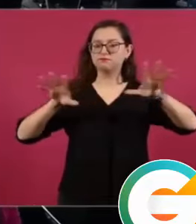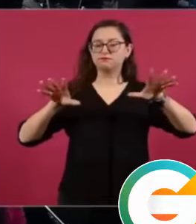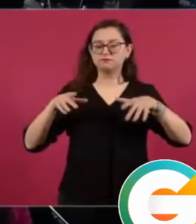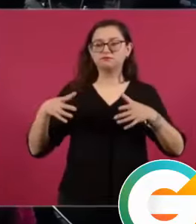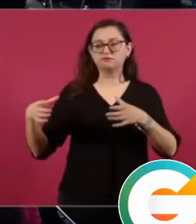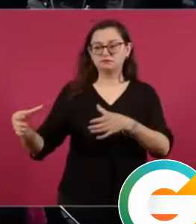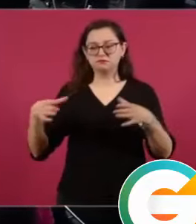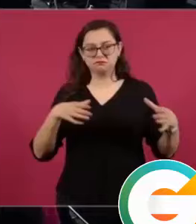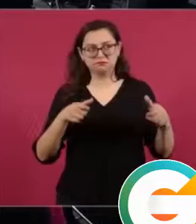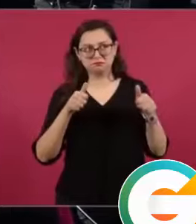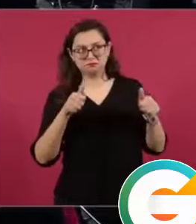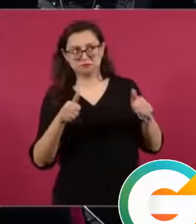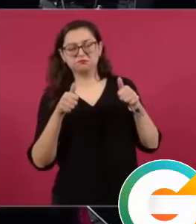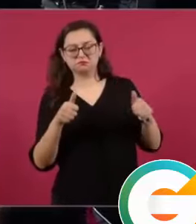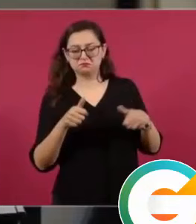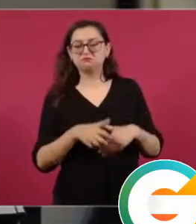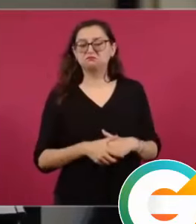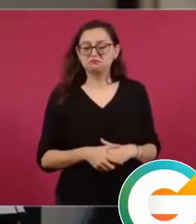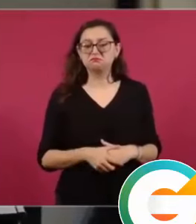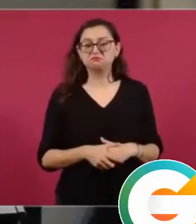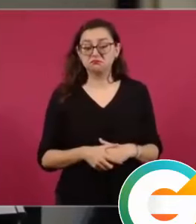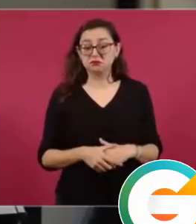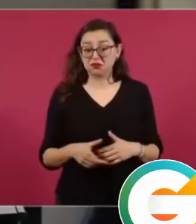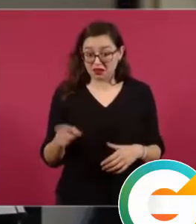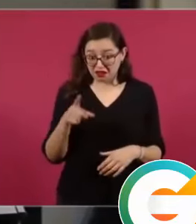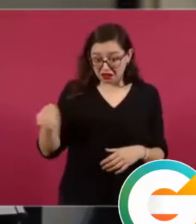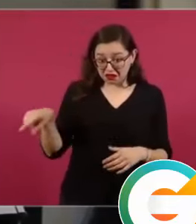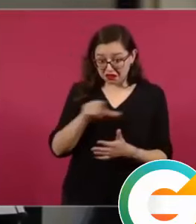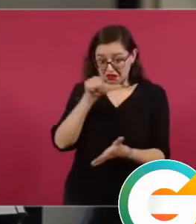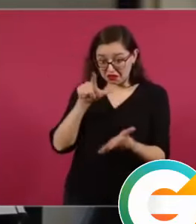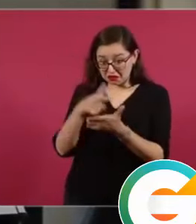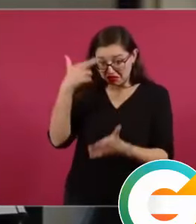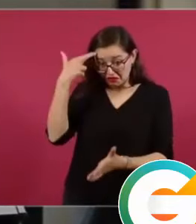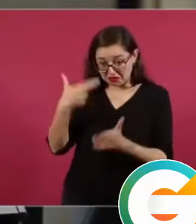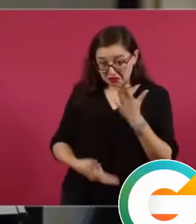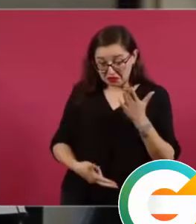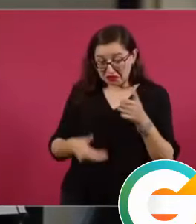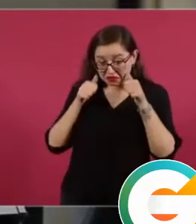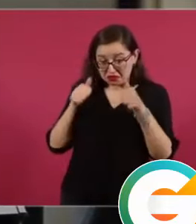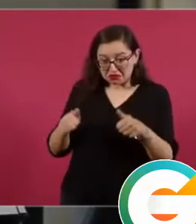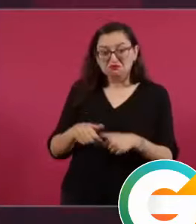criminales? Por todos. Más si se tiene autoridad moral.